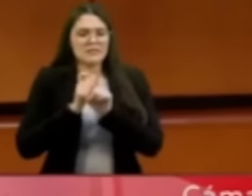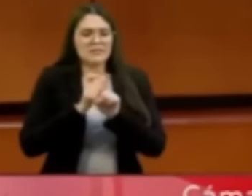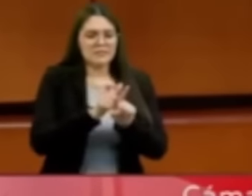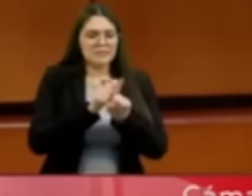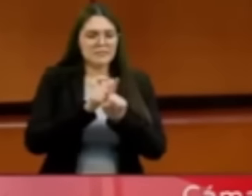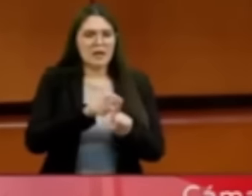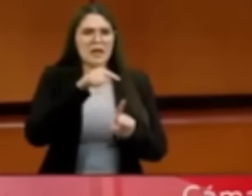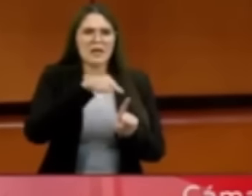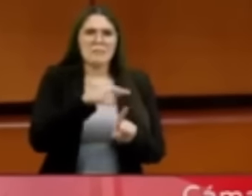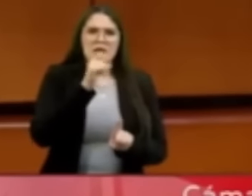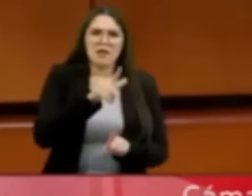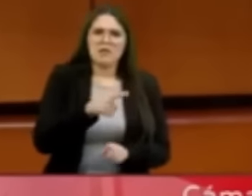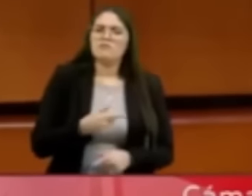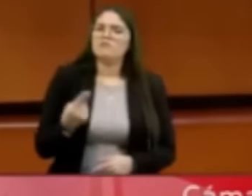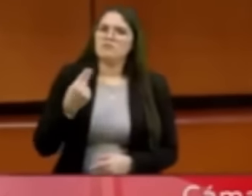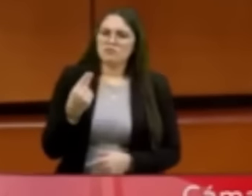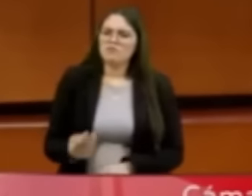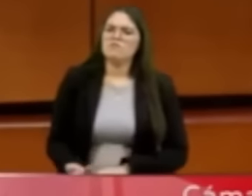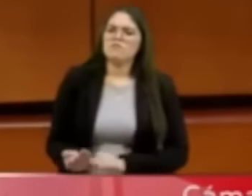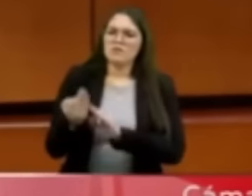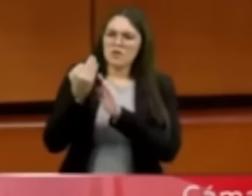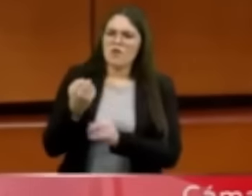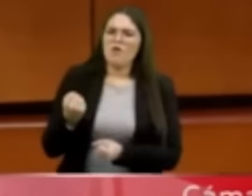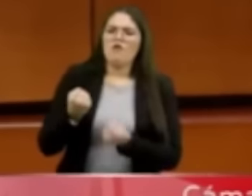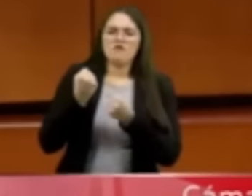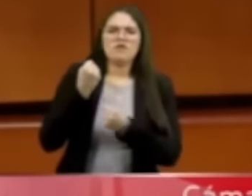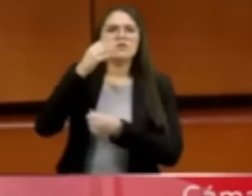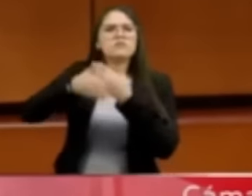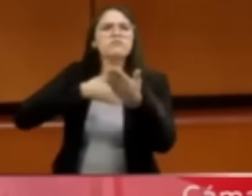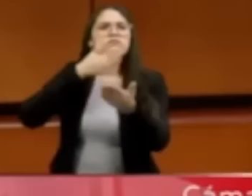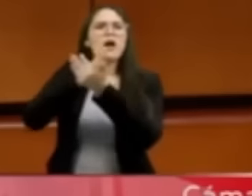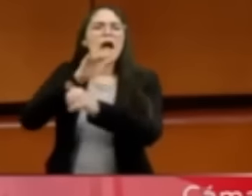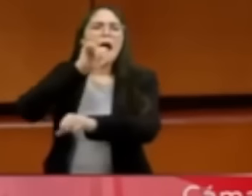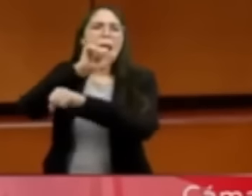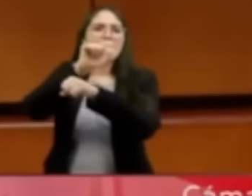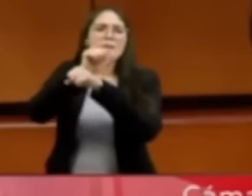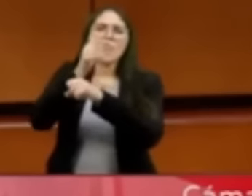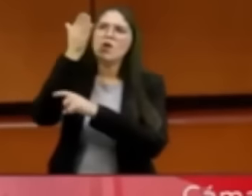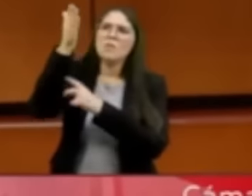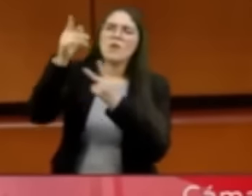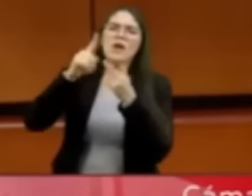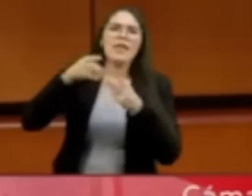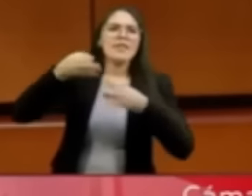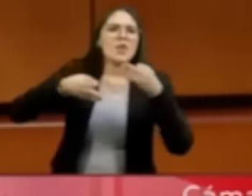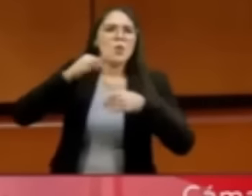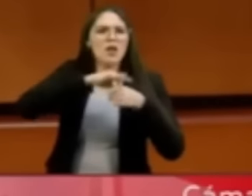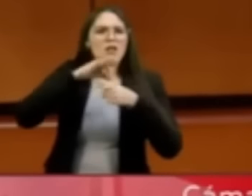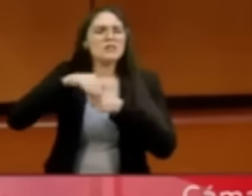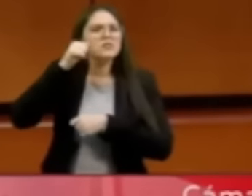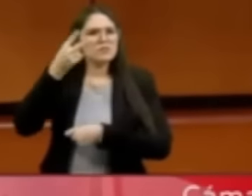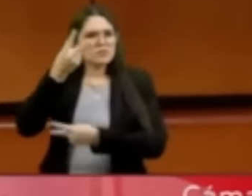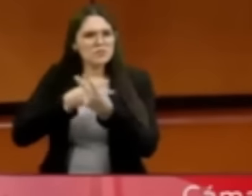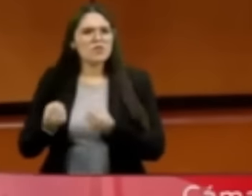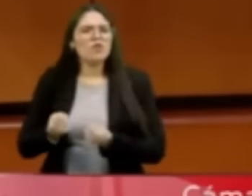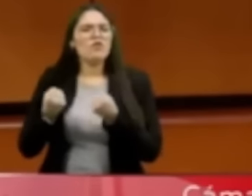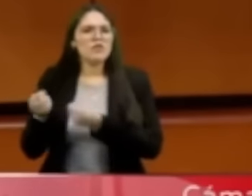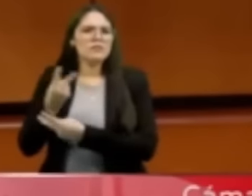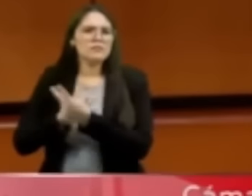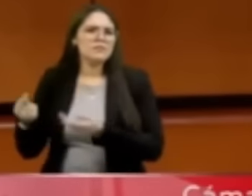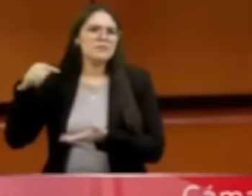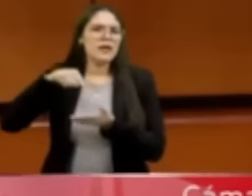fue defenderse con las armas de la ley. Acudió al amparo, acudió al Tribunal Electoral y vino con valor y con gallardía aquí a este